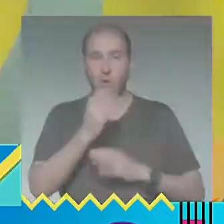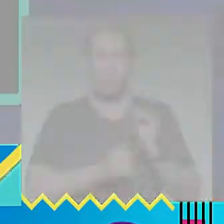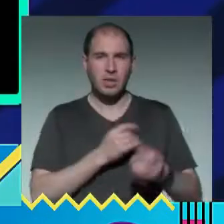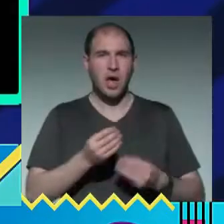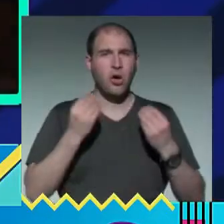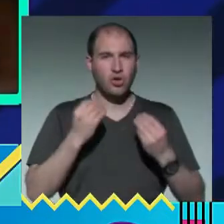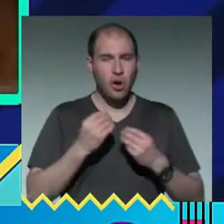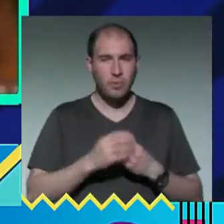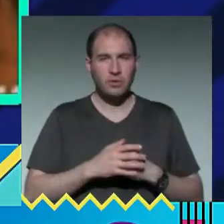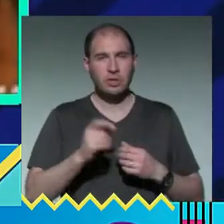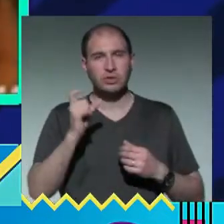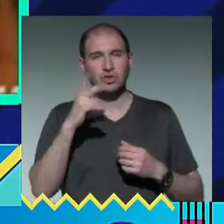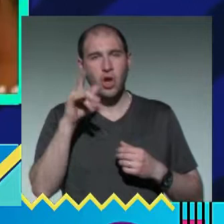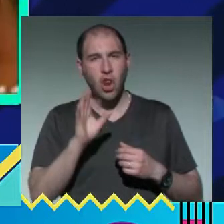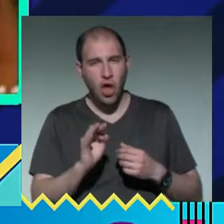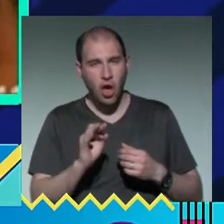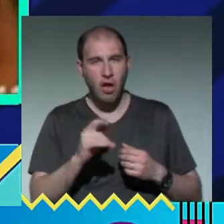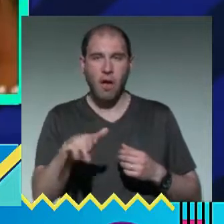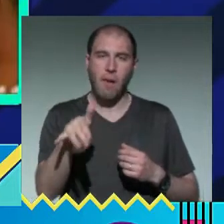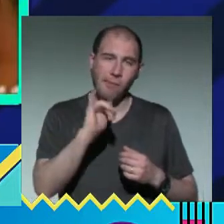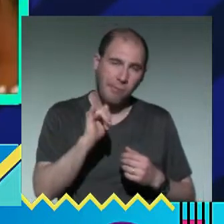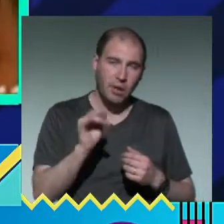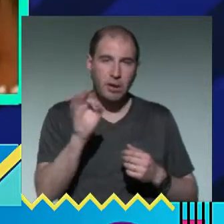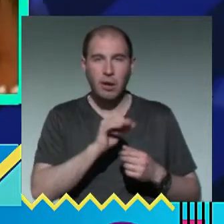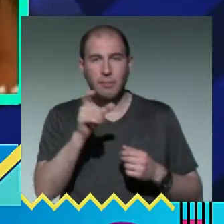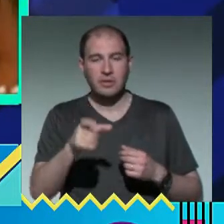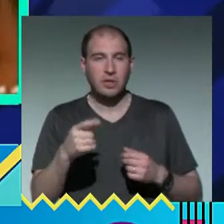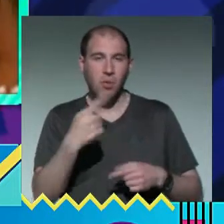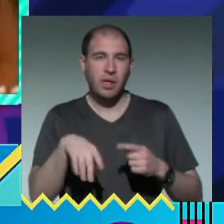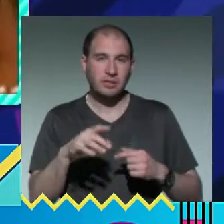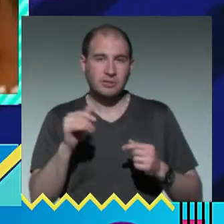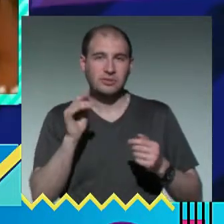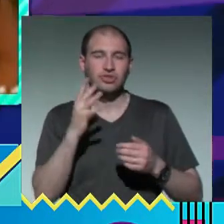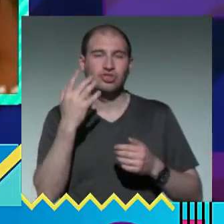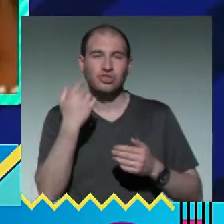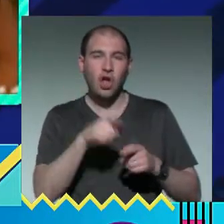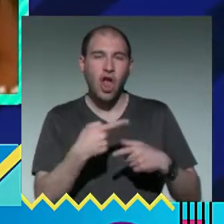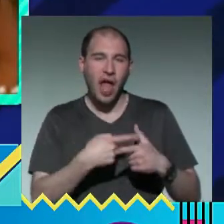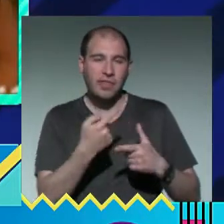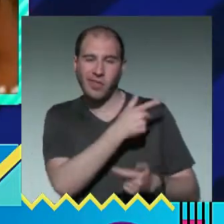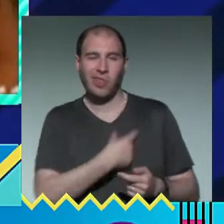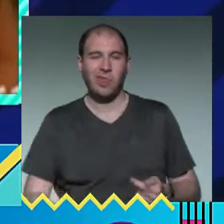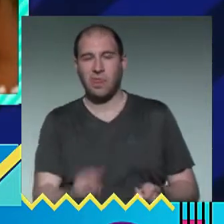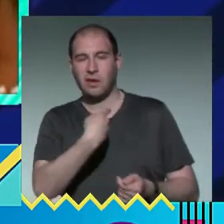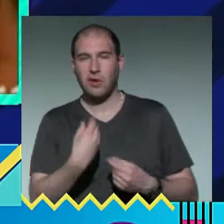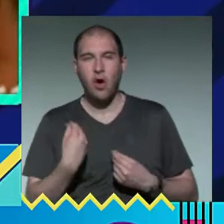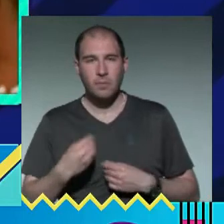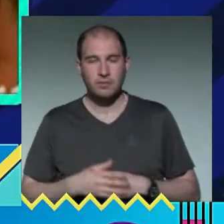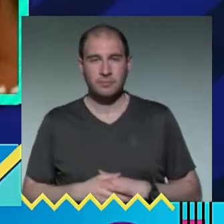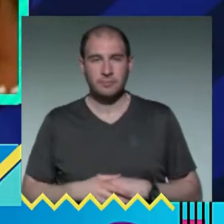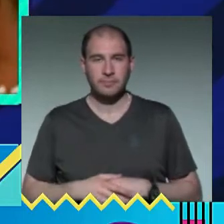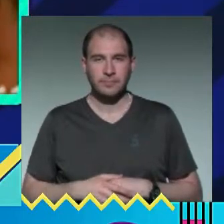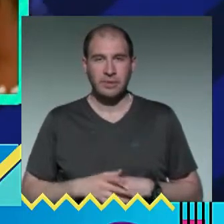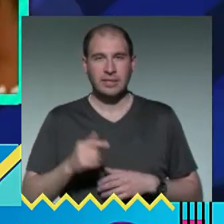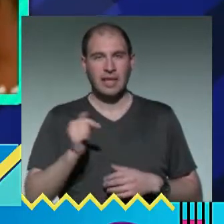cómo un cholo borracho o uno de la casta de los chocolates nos iba a gobernar. Entonces, bueno,